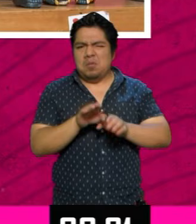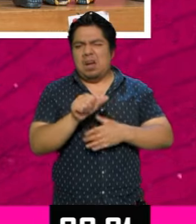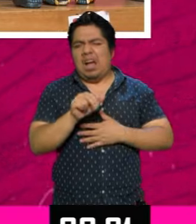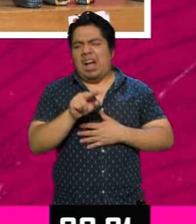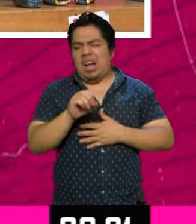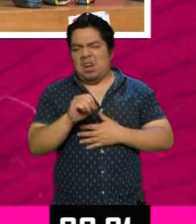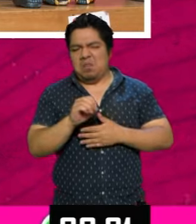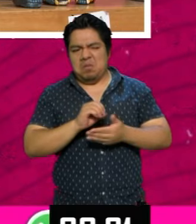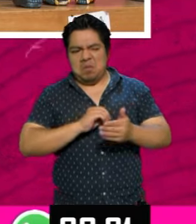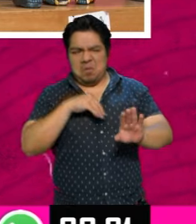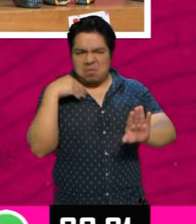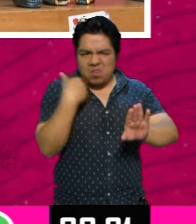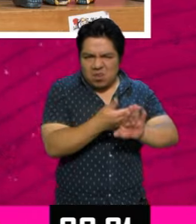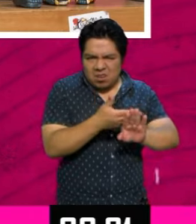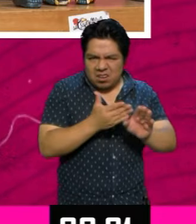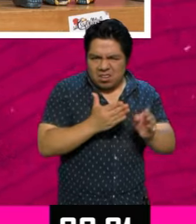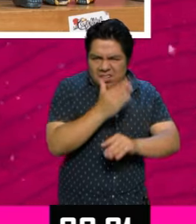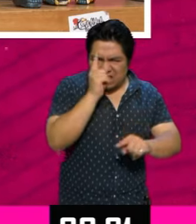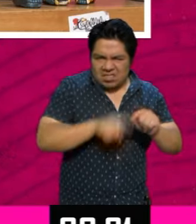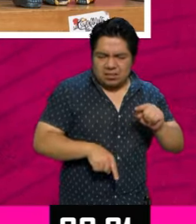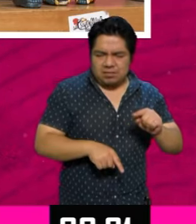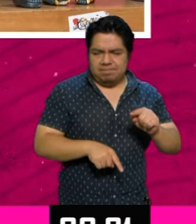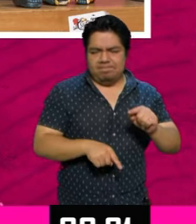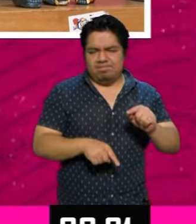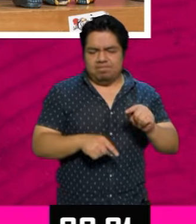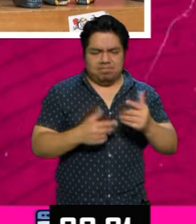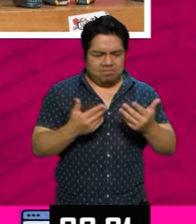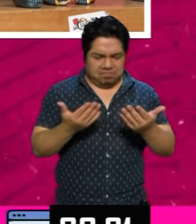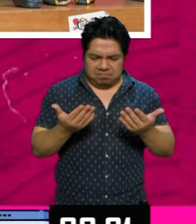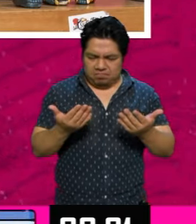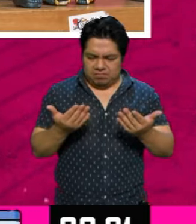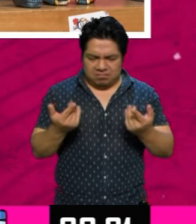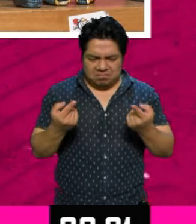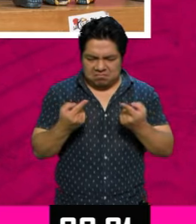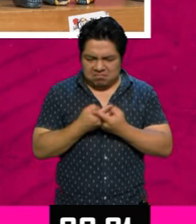show montado, sí, no me checa. Entra mucho.